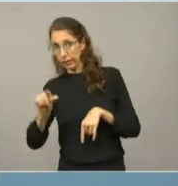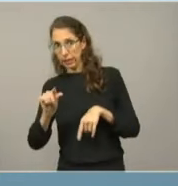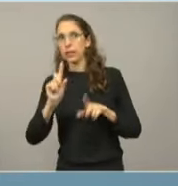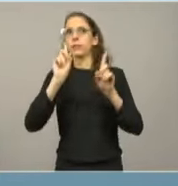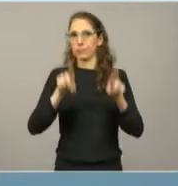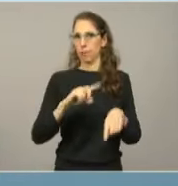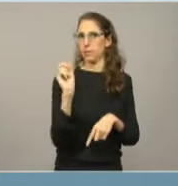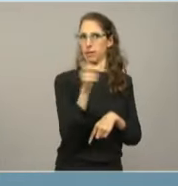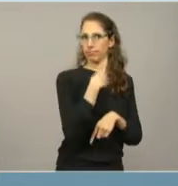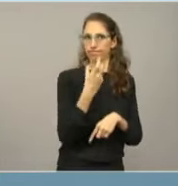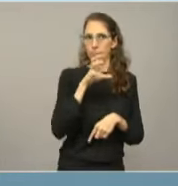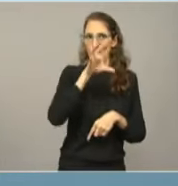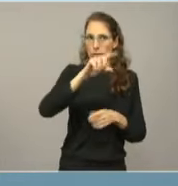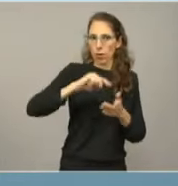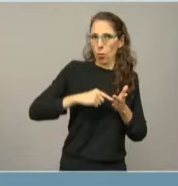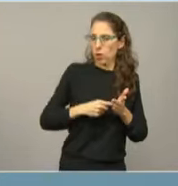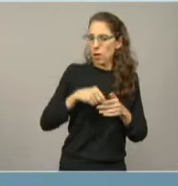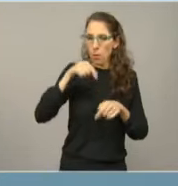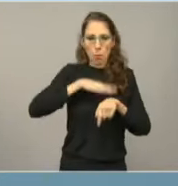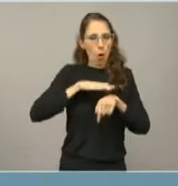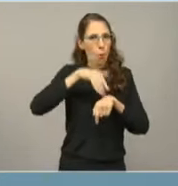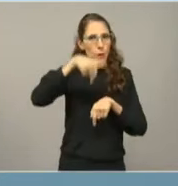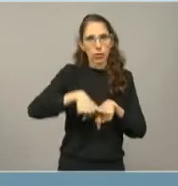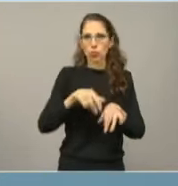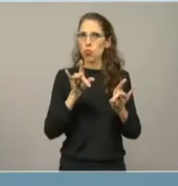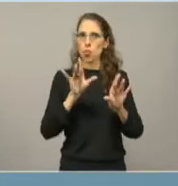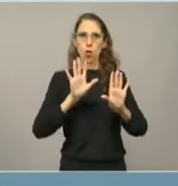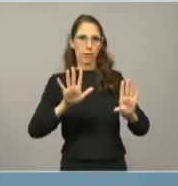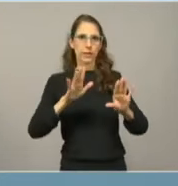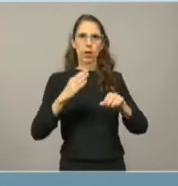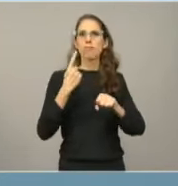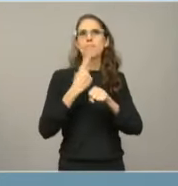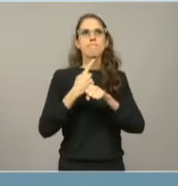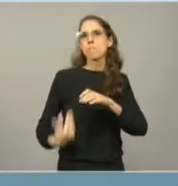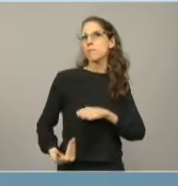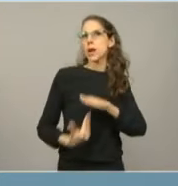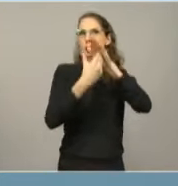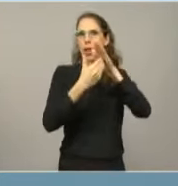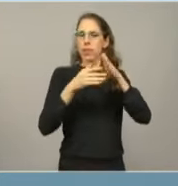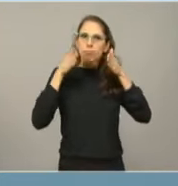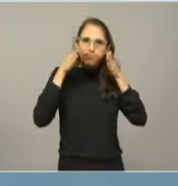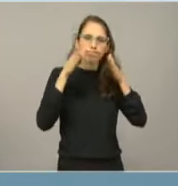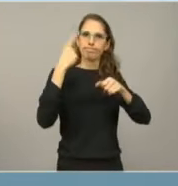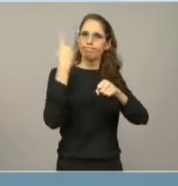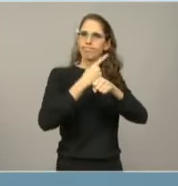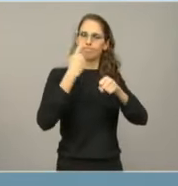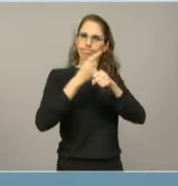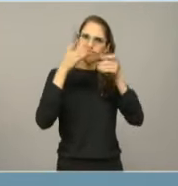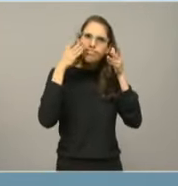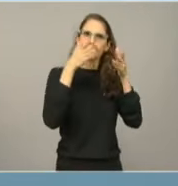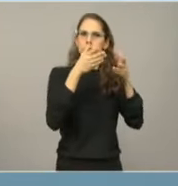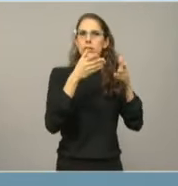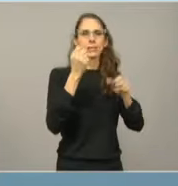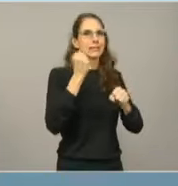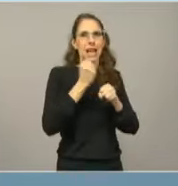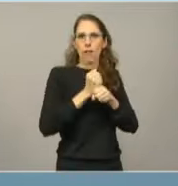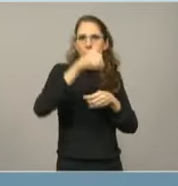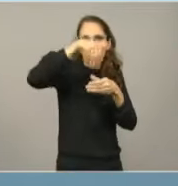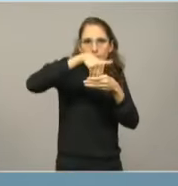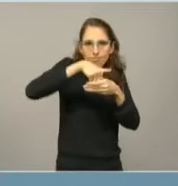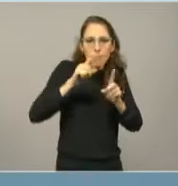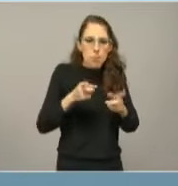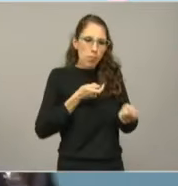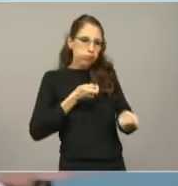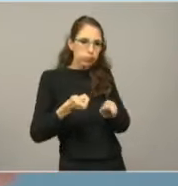Buenos Aires en donde la principal prioridad o mejor dicho la prioridad absoluta que tenemos es gobernar nuestra